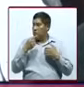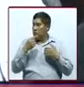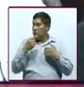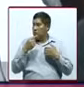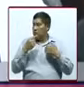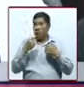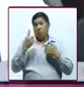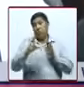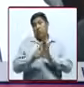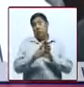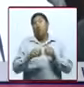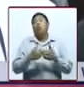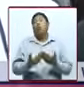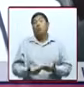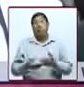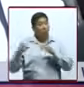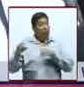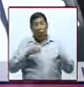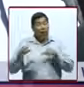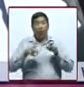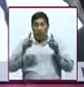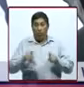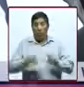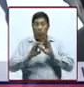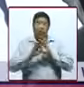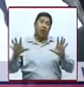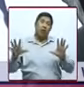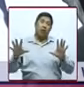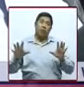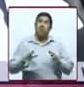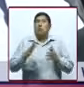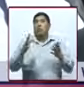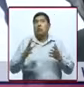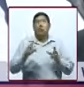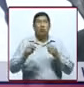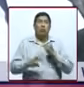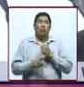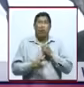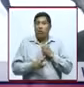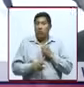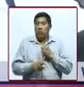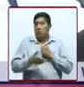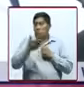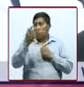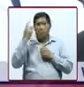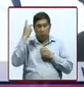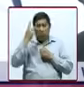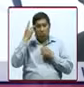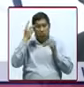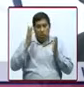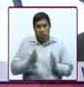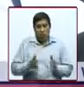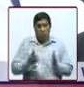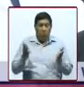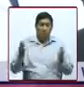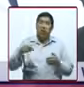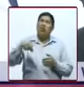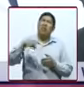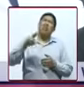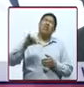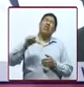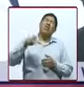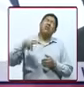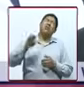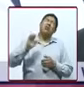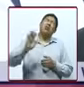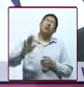la trayectoria de una ley. ¿Qué tienen que hacer esas personas? Nada. De paso no son dirigentes, son políticos. Lucio Quispe es de